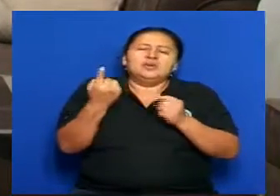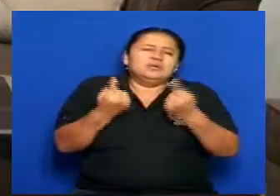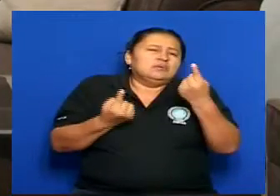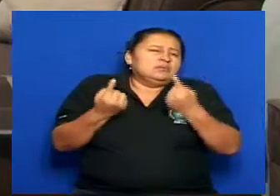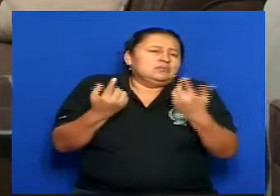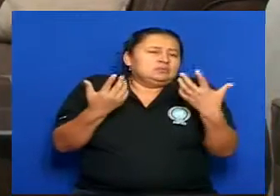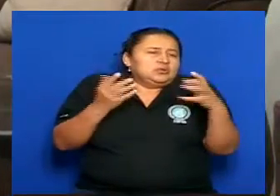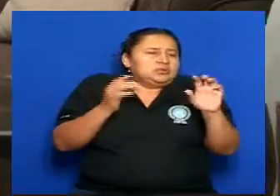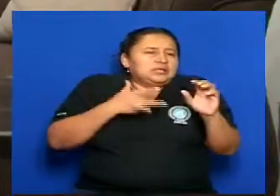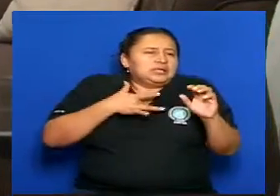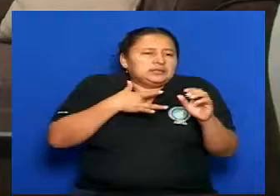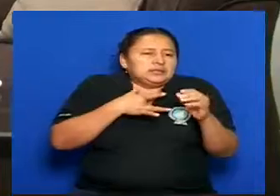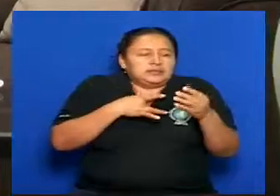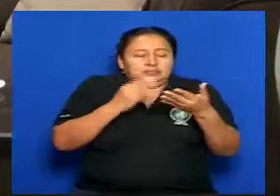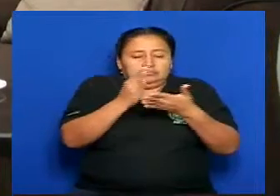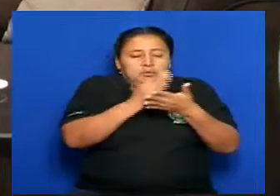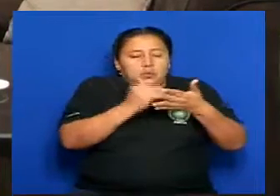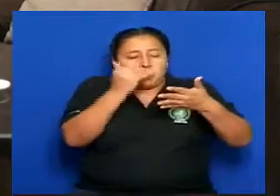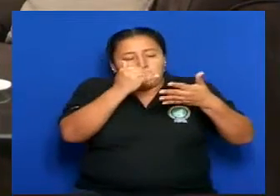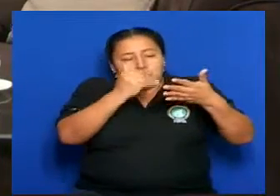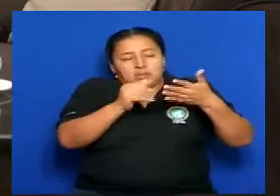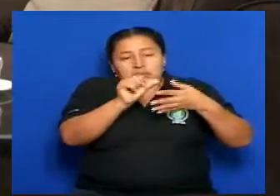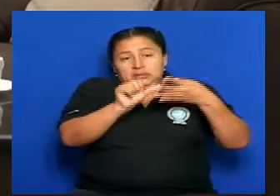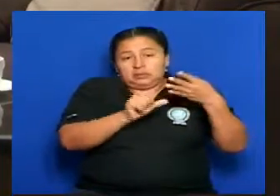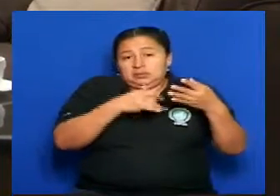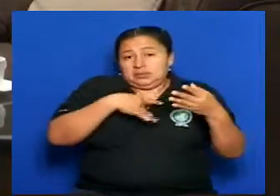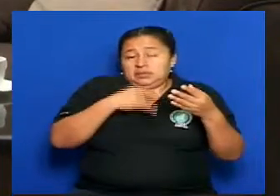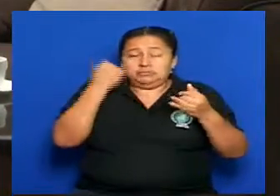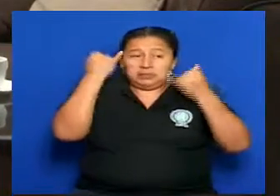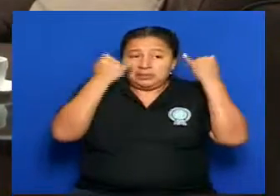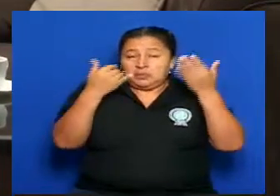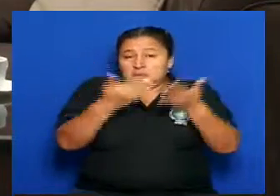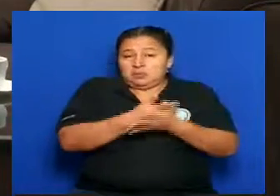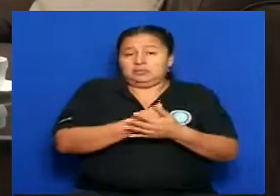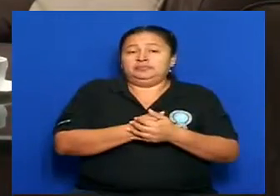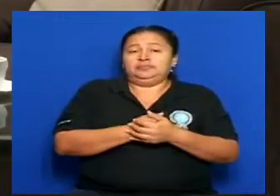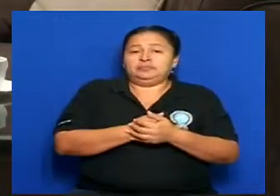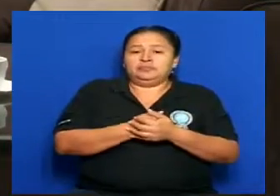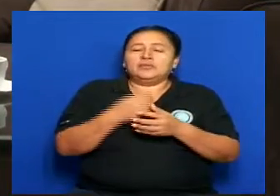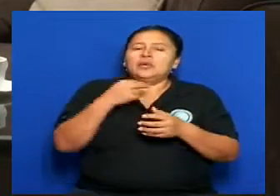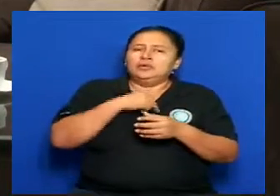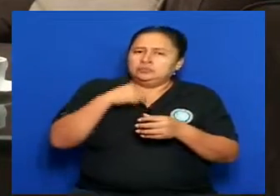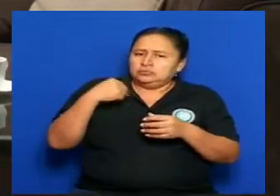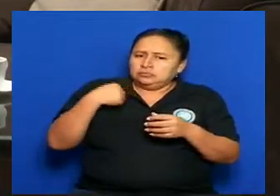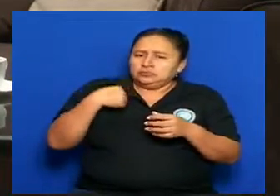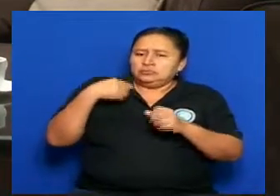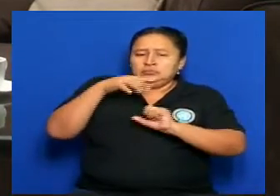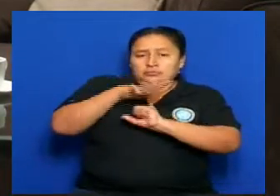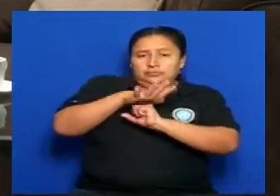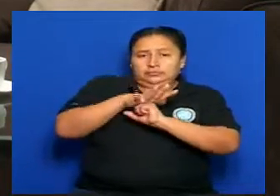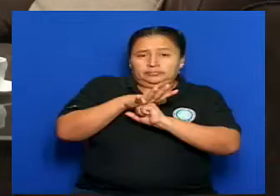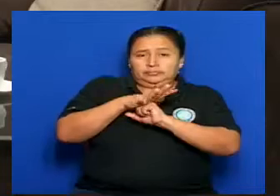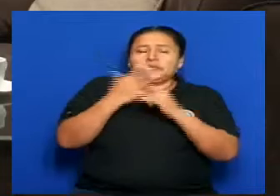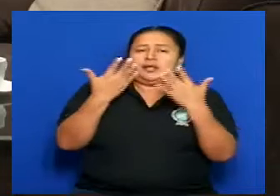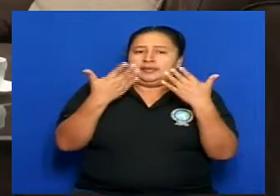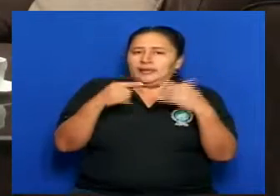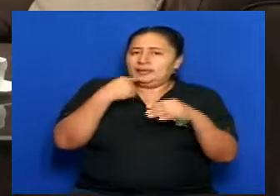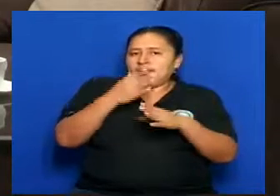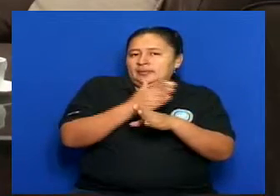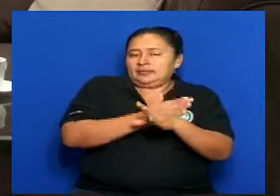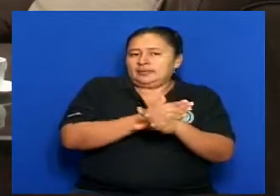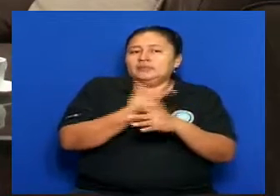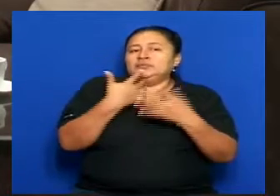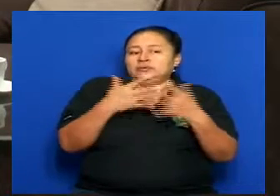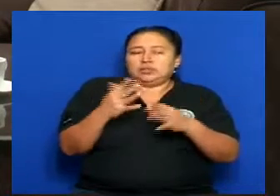necesitan enriquecer y nosotros como comisión y lo decía anteriormente hicimos las consultas en